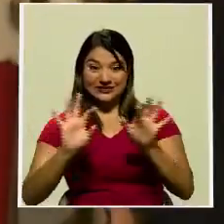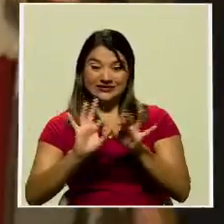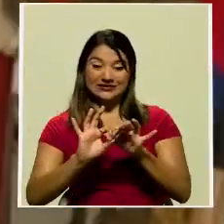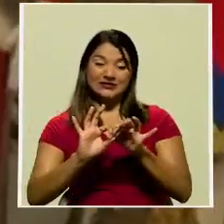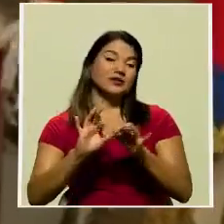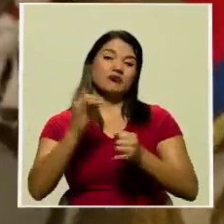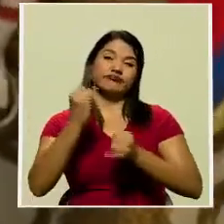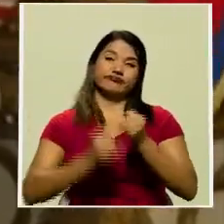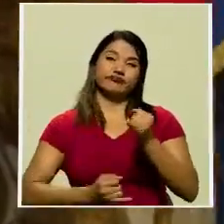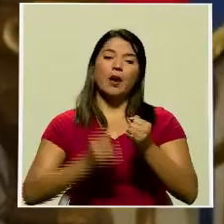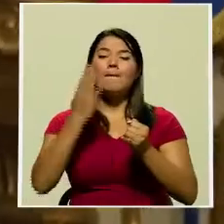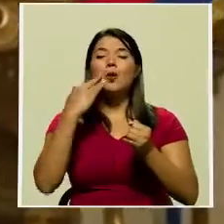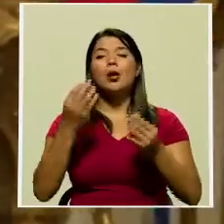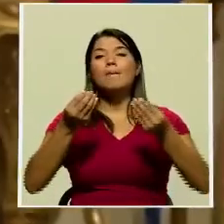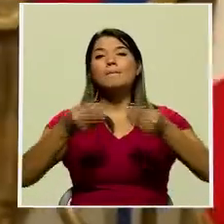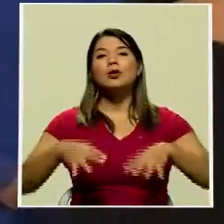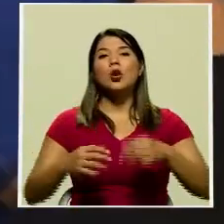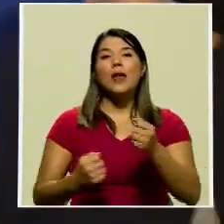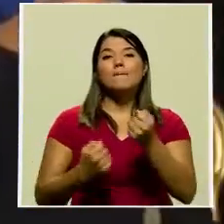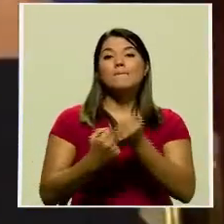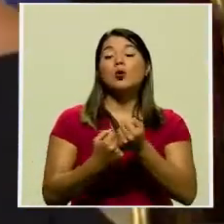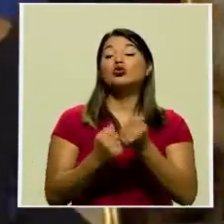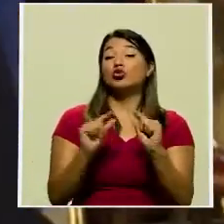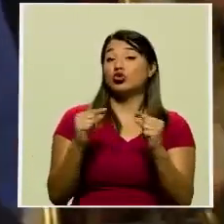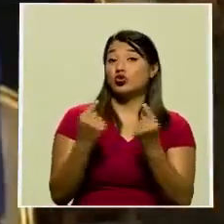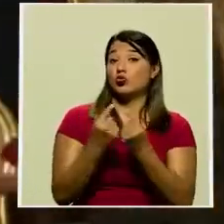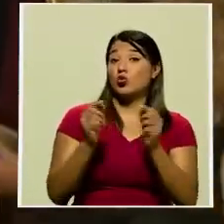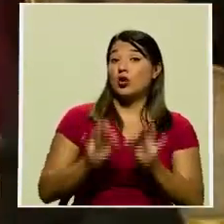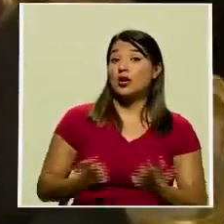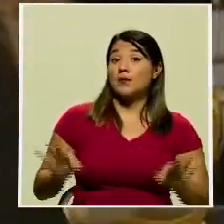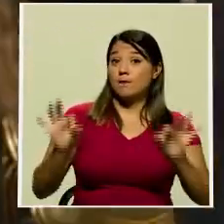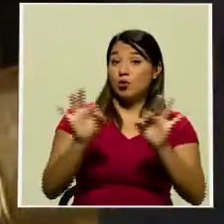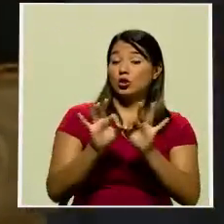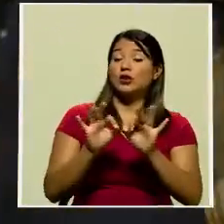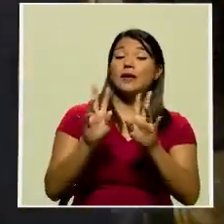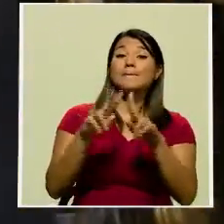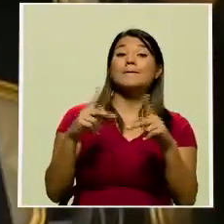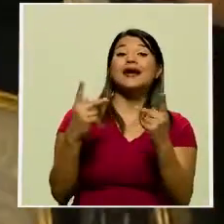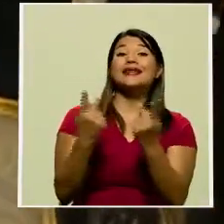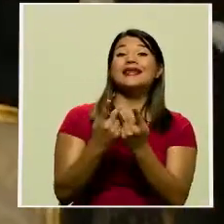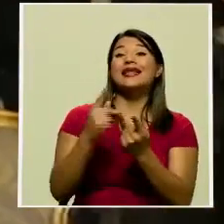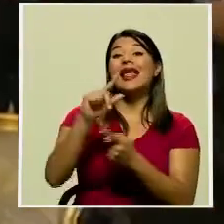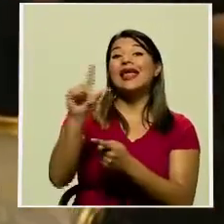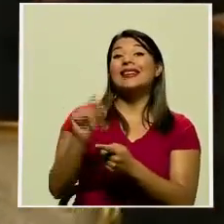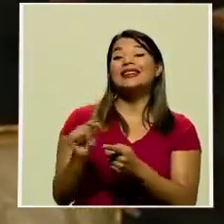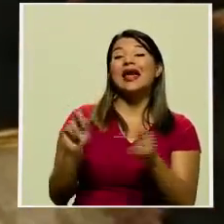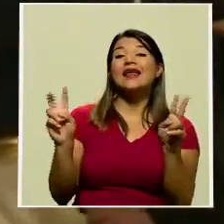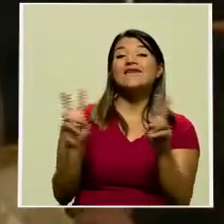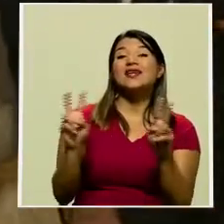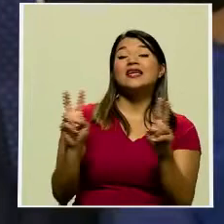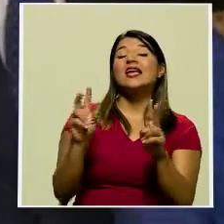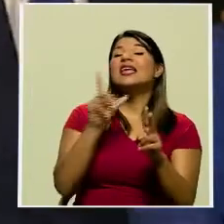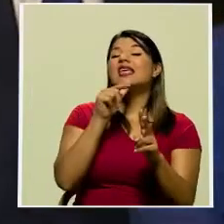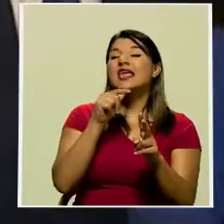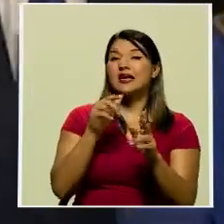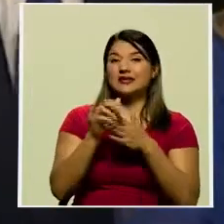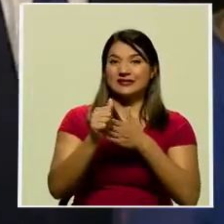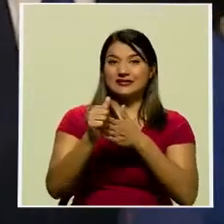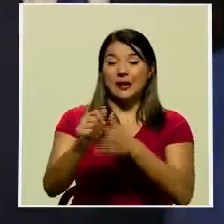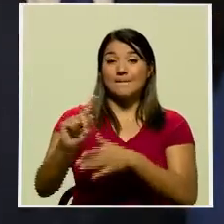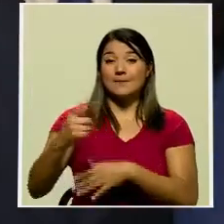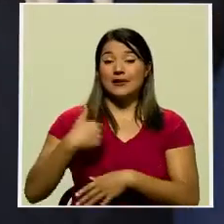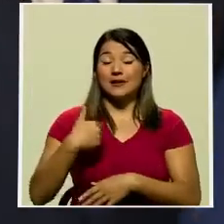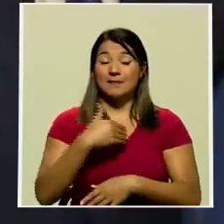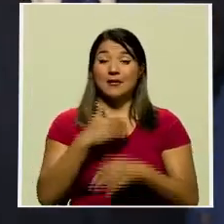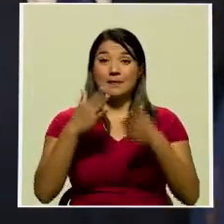de un socio pequeño pero clave. Se trata del partido de Centro Italia Viva del ex primer ministro Matteo Renzi, que critica su gestión